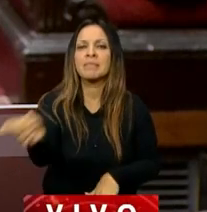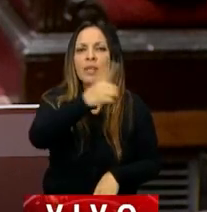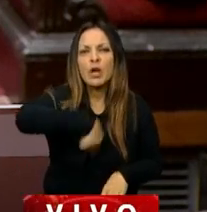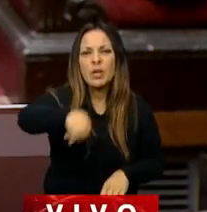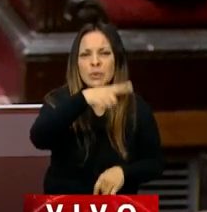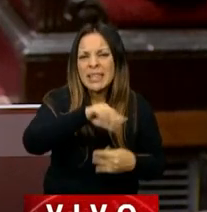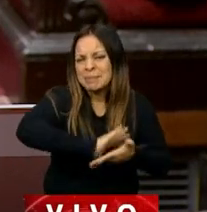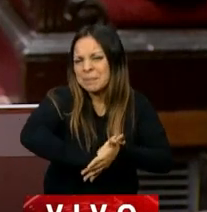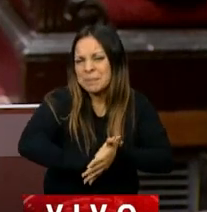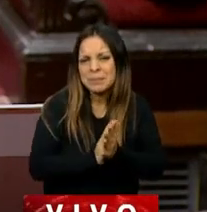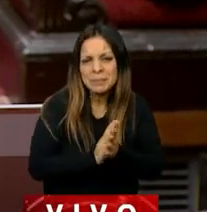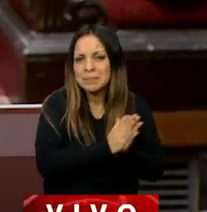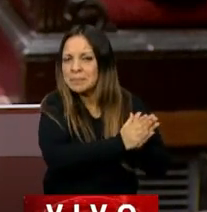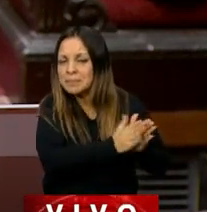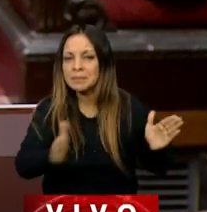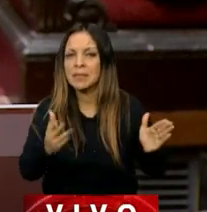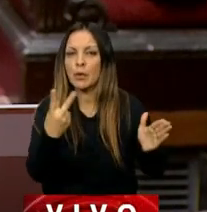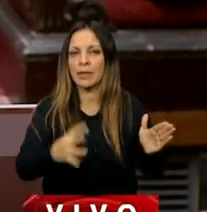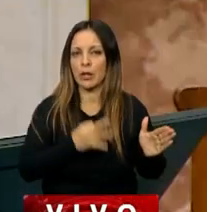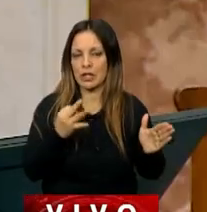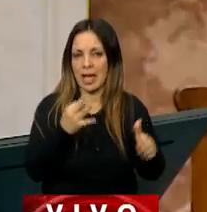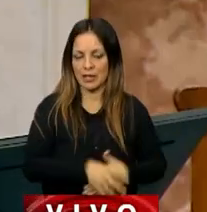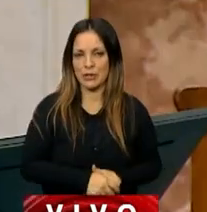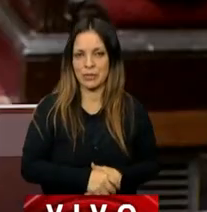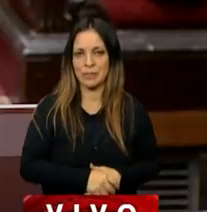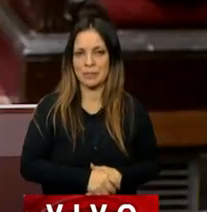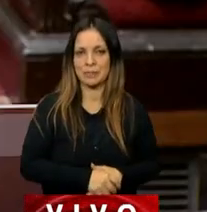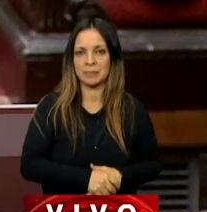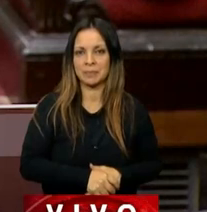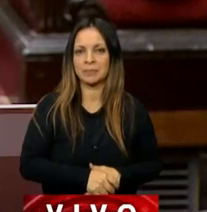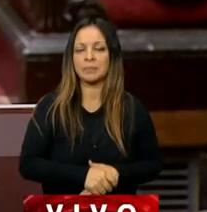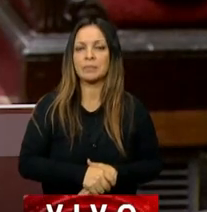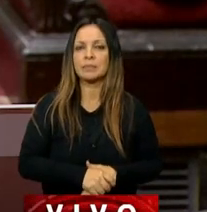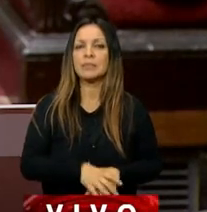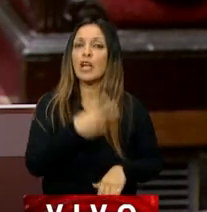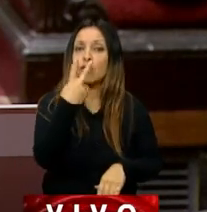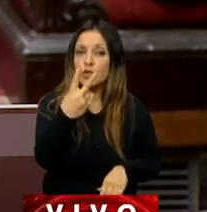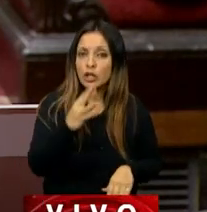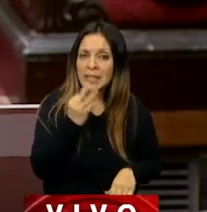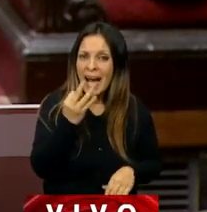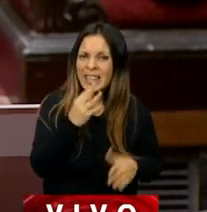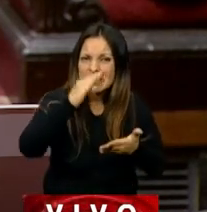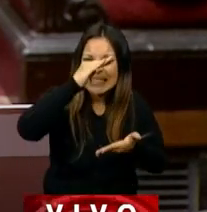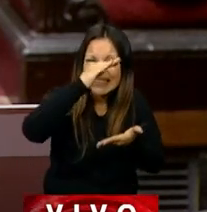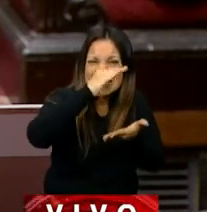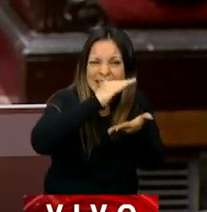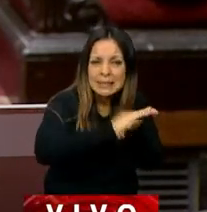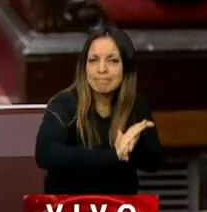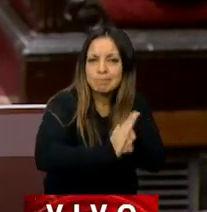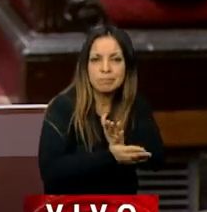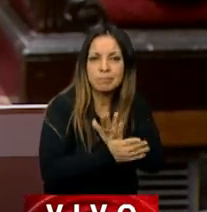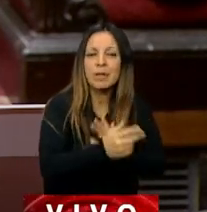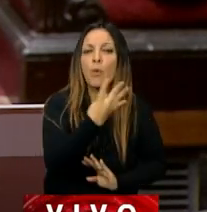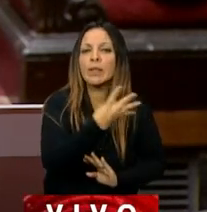que se los liquidaron silencio, todos en 2 años. Vaya cerrando, dos doctor. Años de liquidarse 44 mil millones de